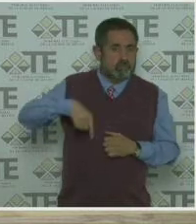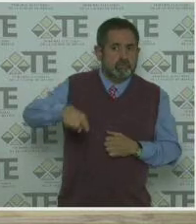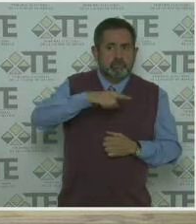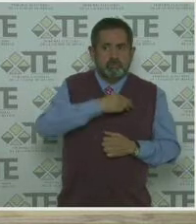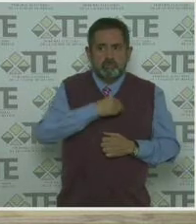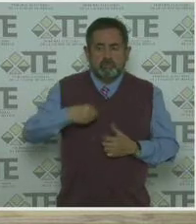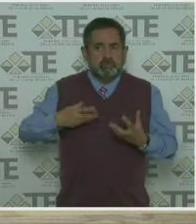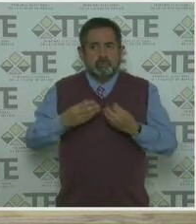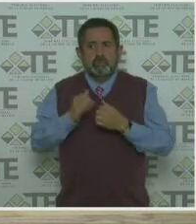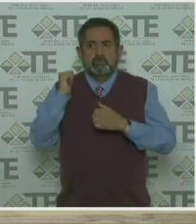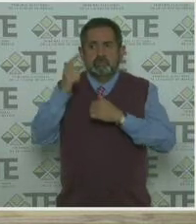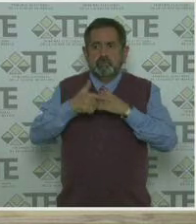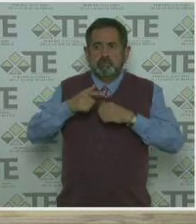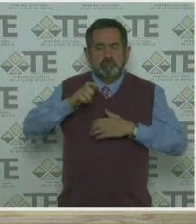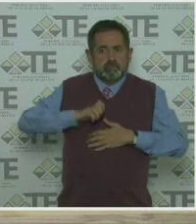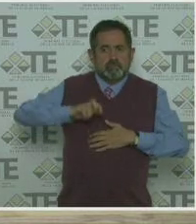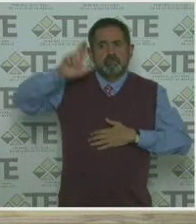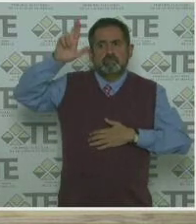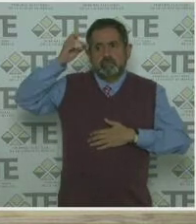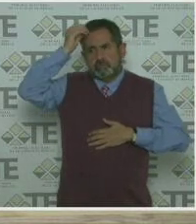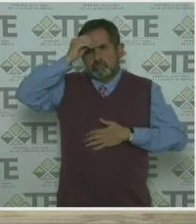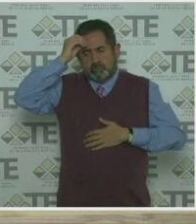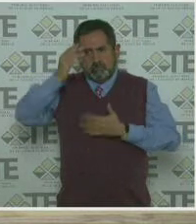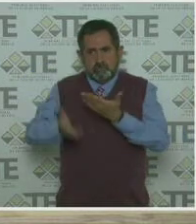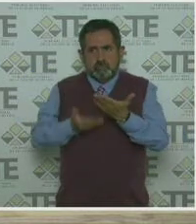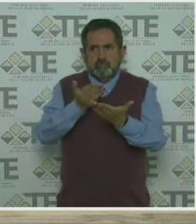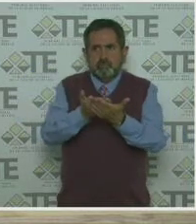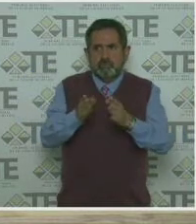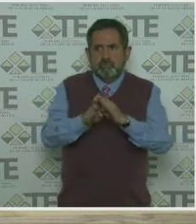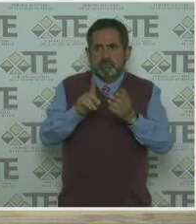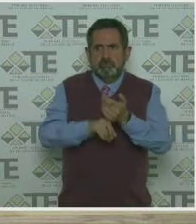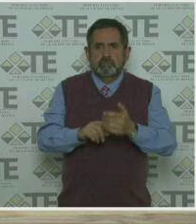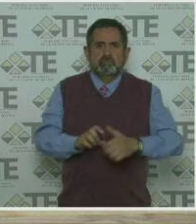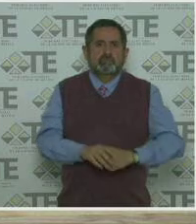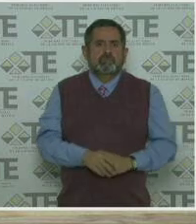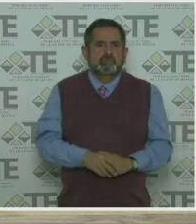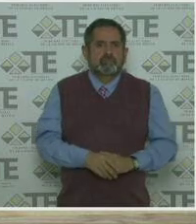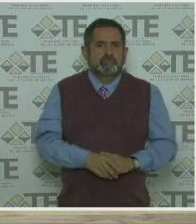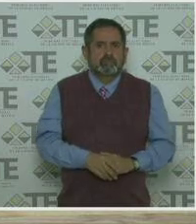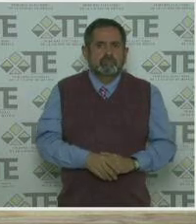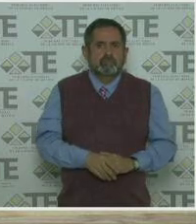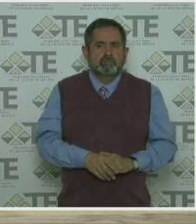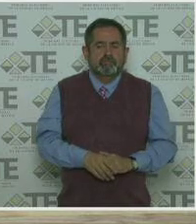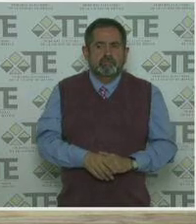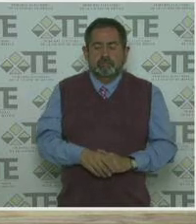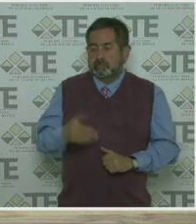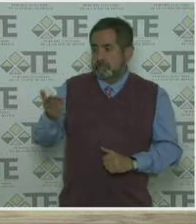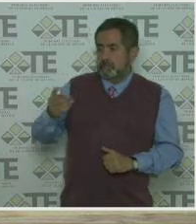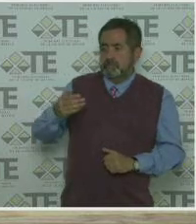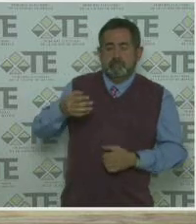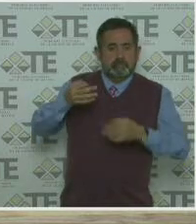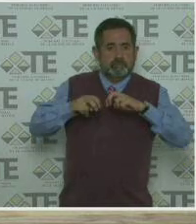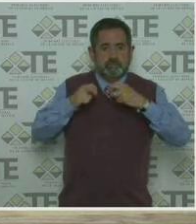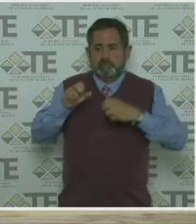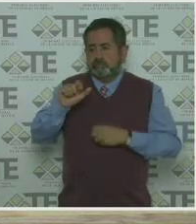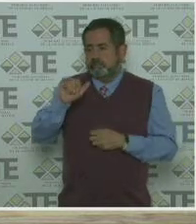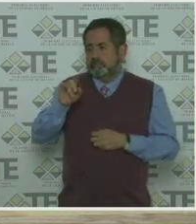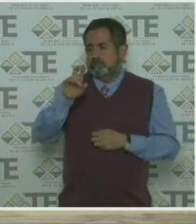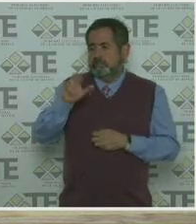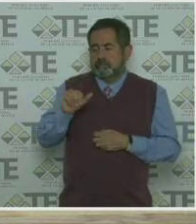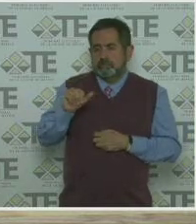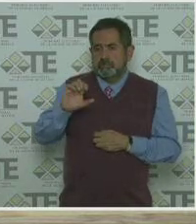de este pleno si alguien tiene alguna observación en torno al proyecto con que se ha dado cuenta. Magistrada Alejandra Chávez tiene el uso de la palabra. Gracias,